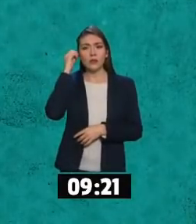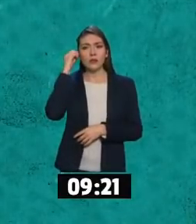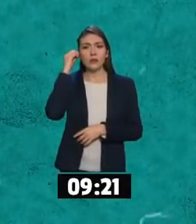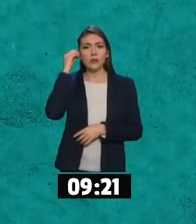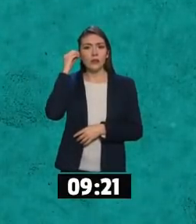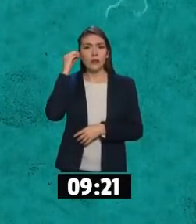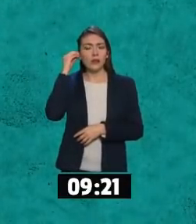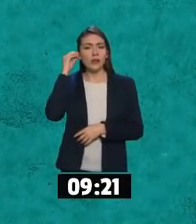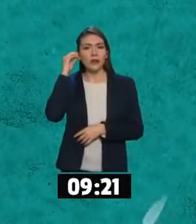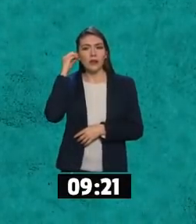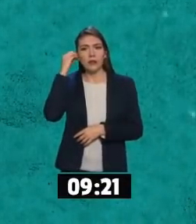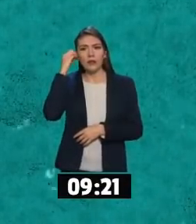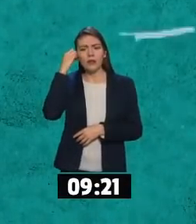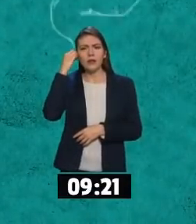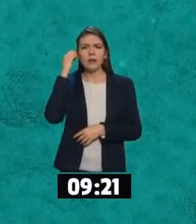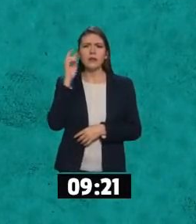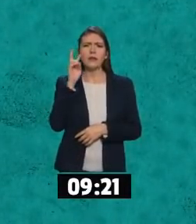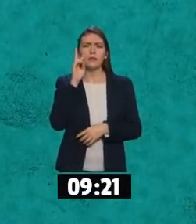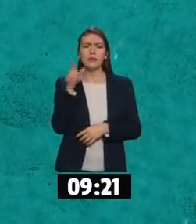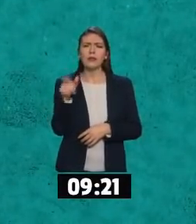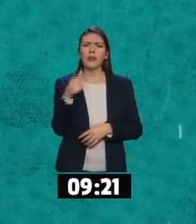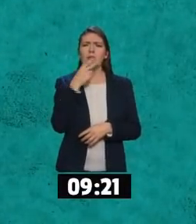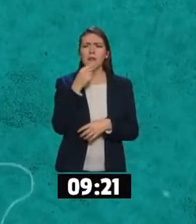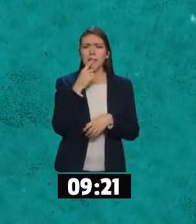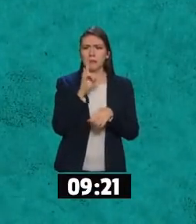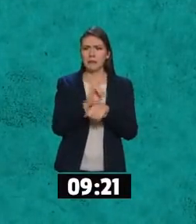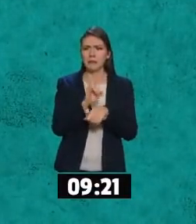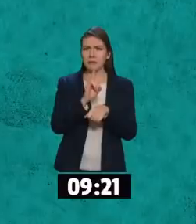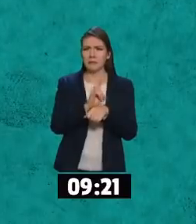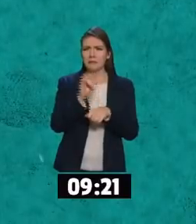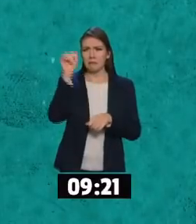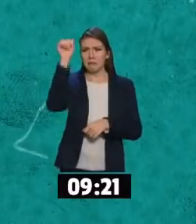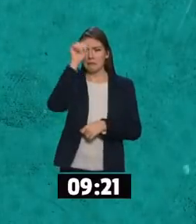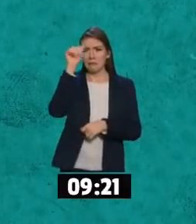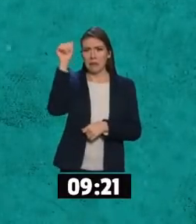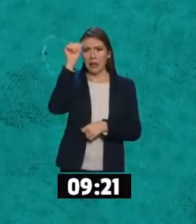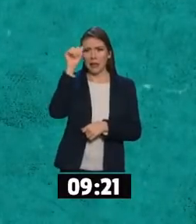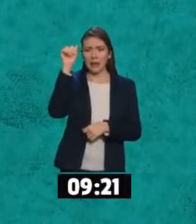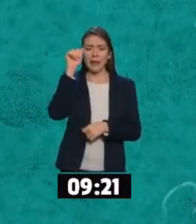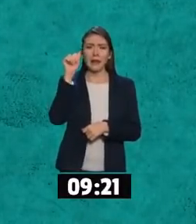disque padrecito, coludido con otro gañán